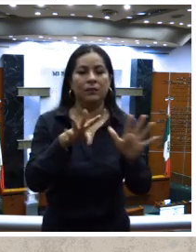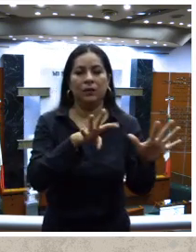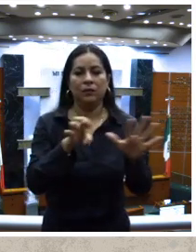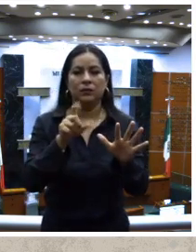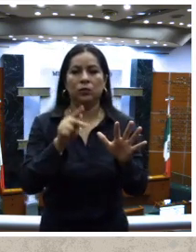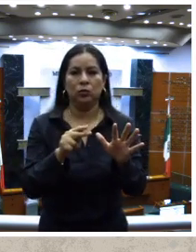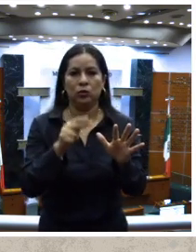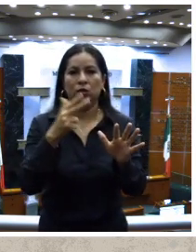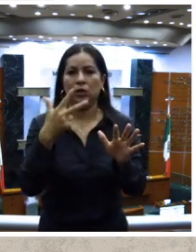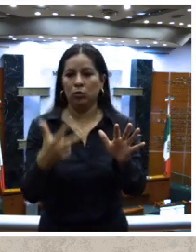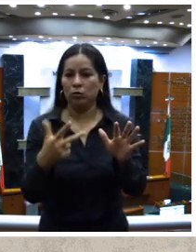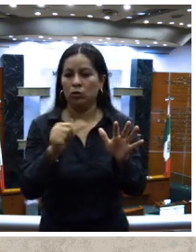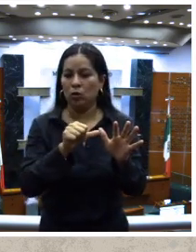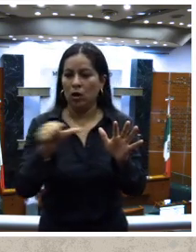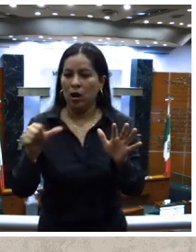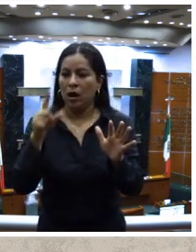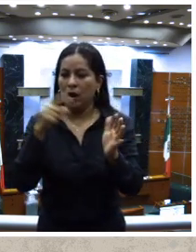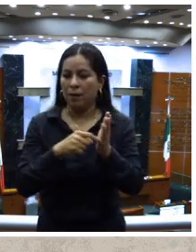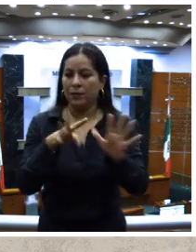1988 a